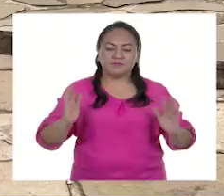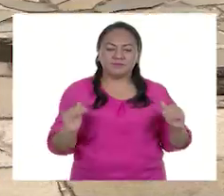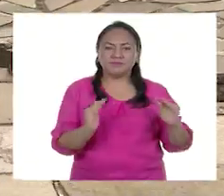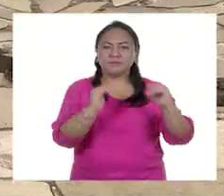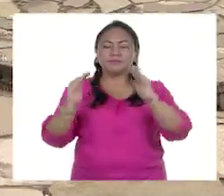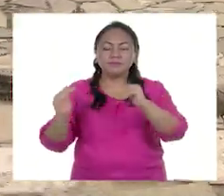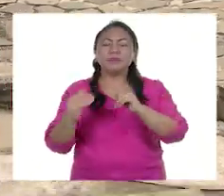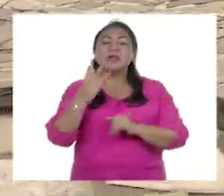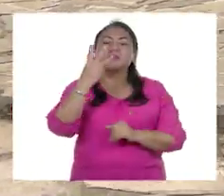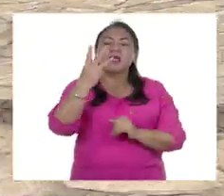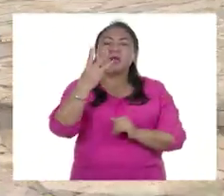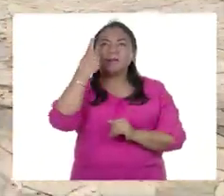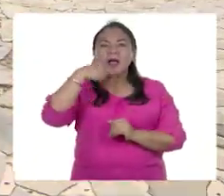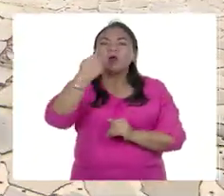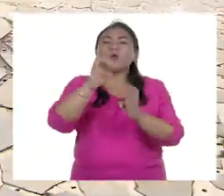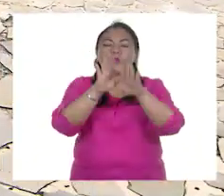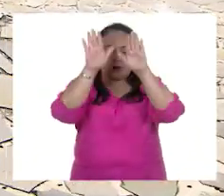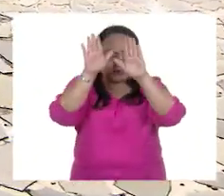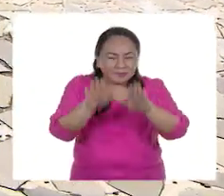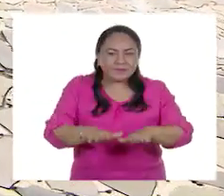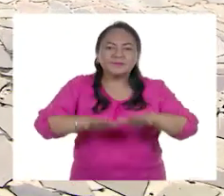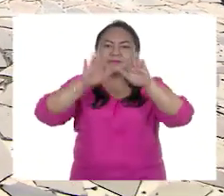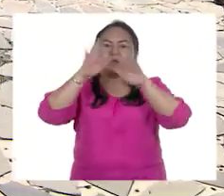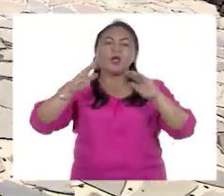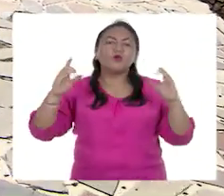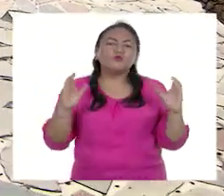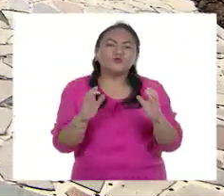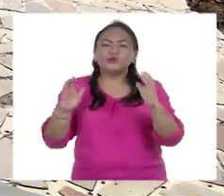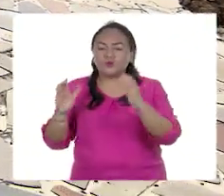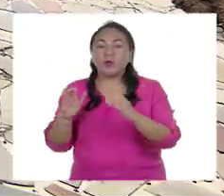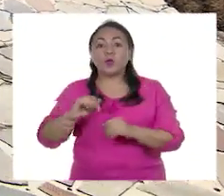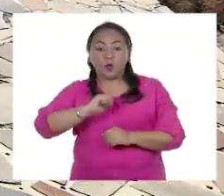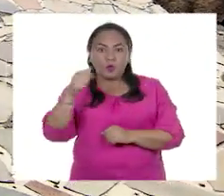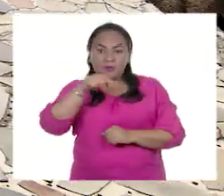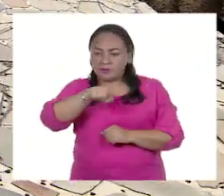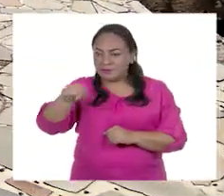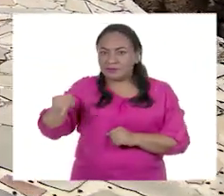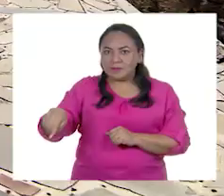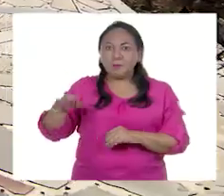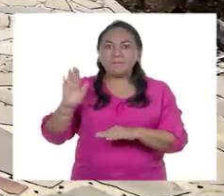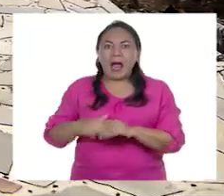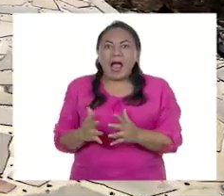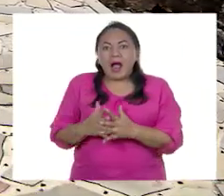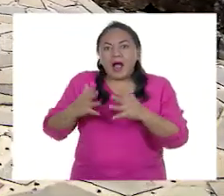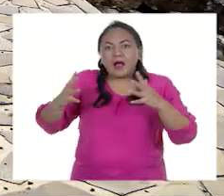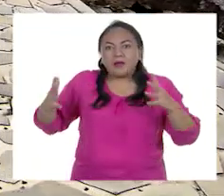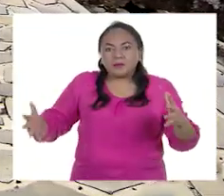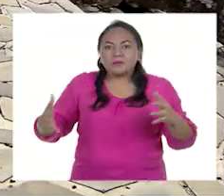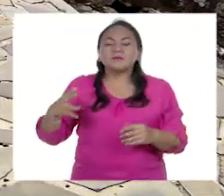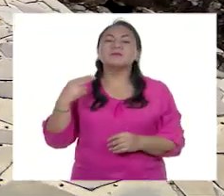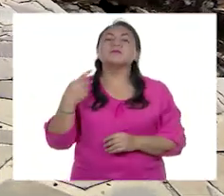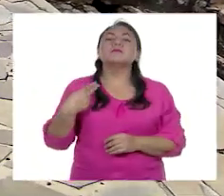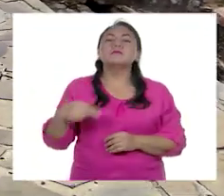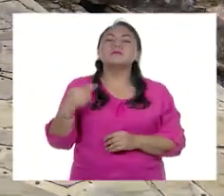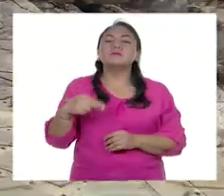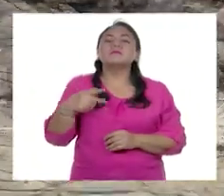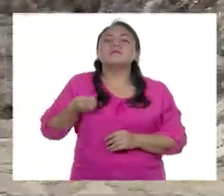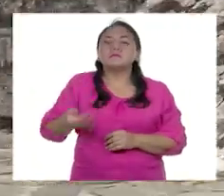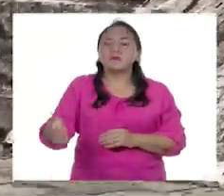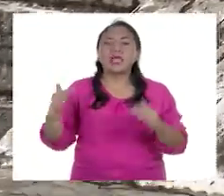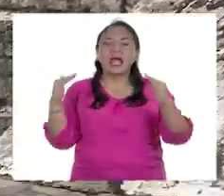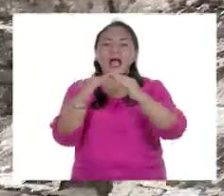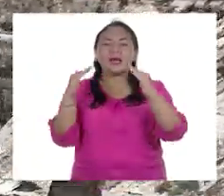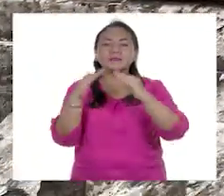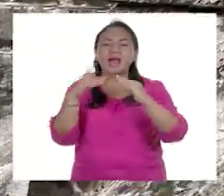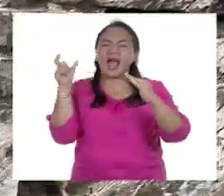adoratorios de menor tamaño y este edificio ya un poco más grande que se conoce como la Casa de las Águilas.